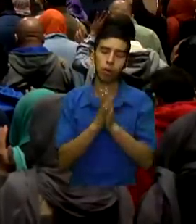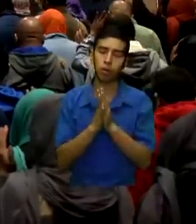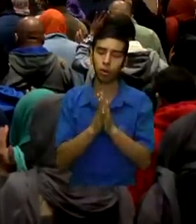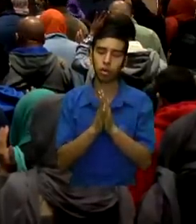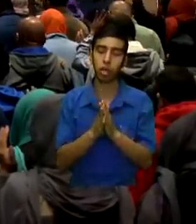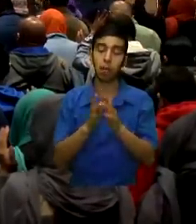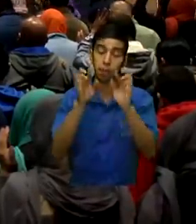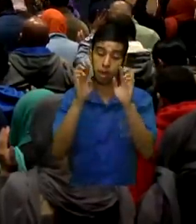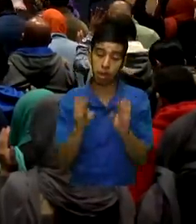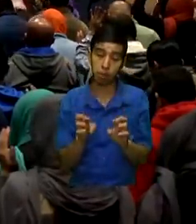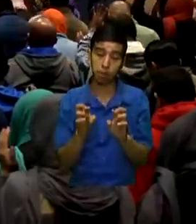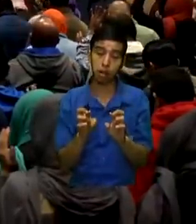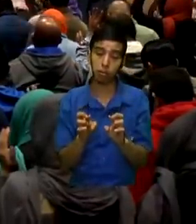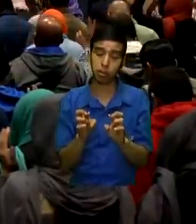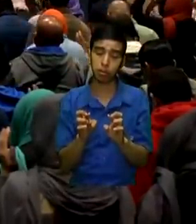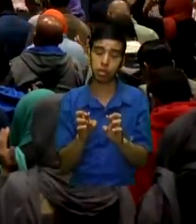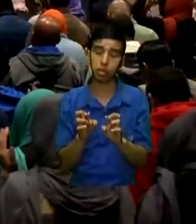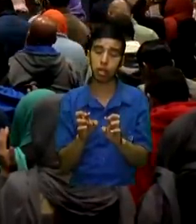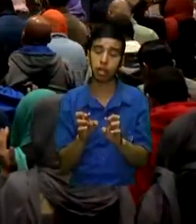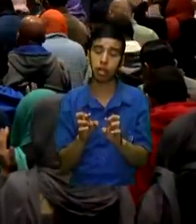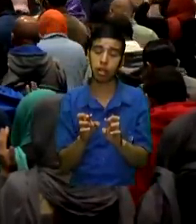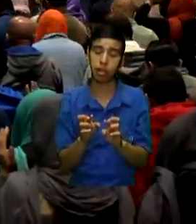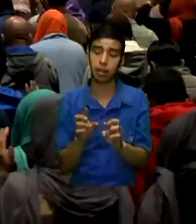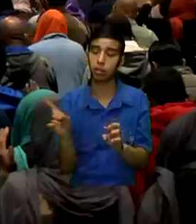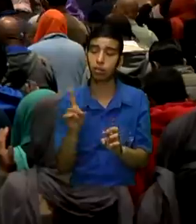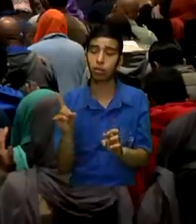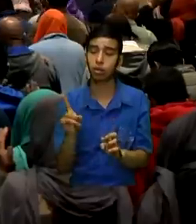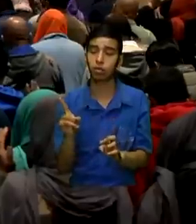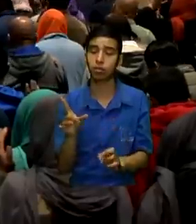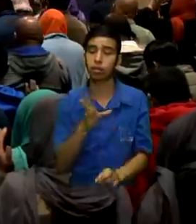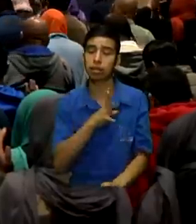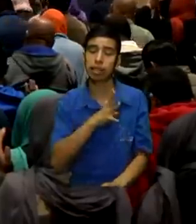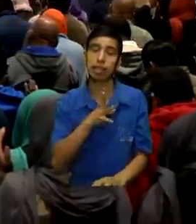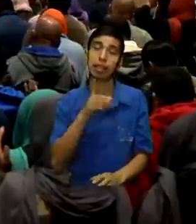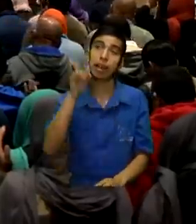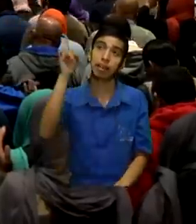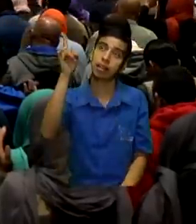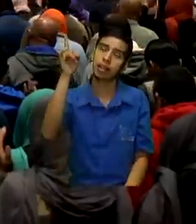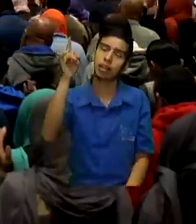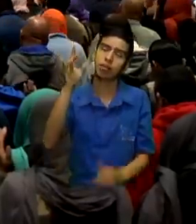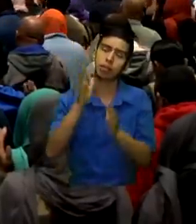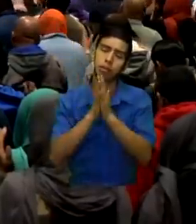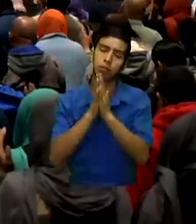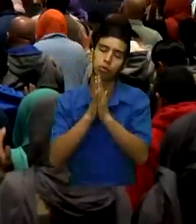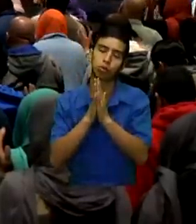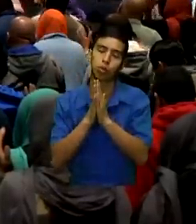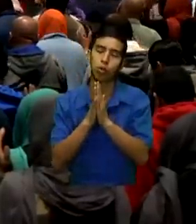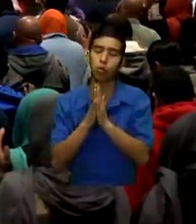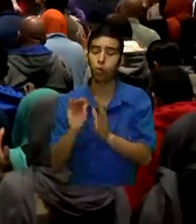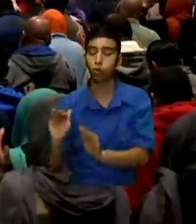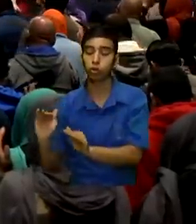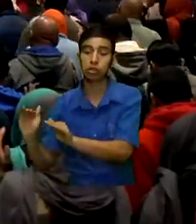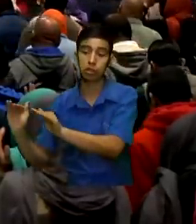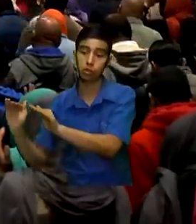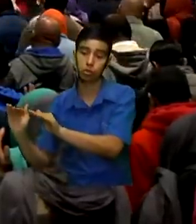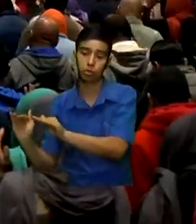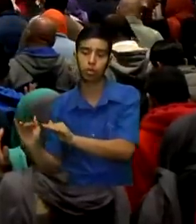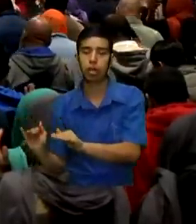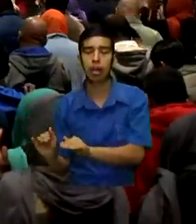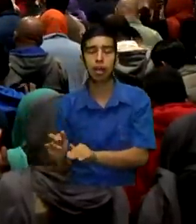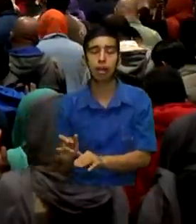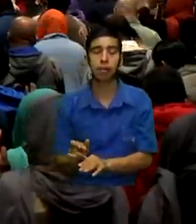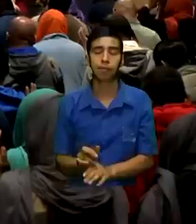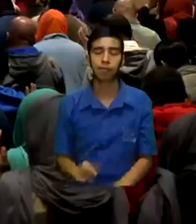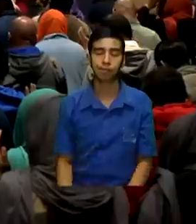los niños. Los niños, Señor, que los vemos como son inocentes,